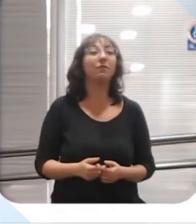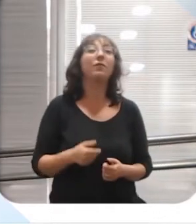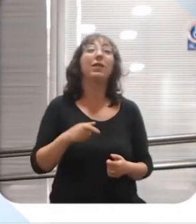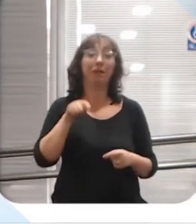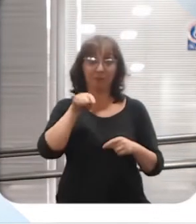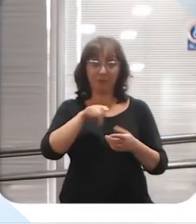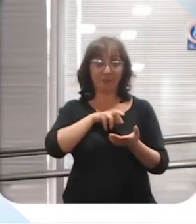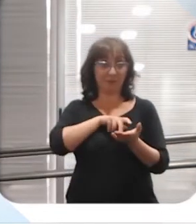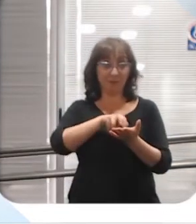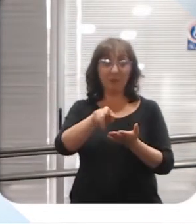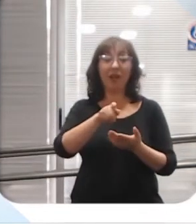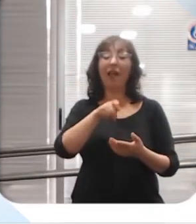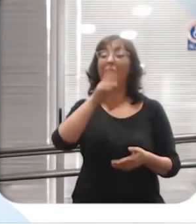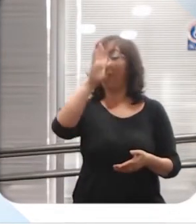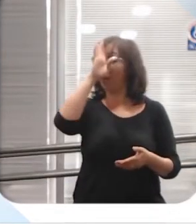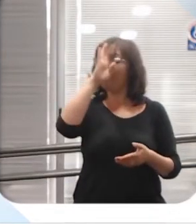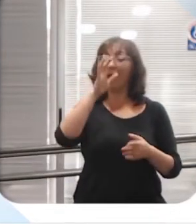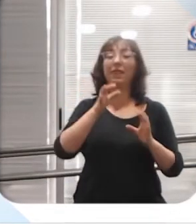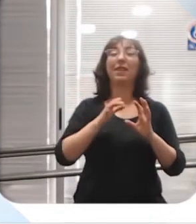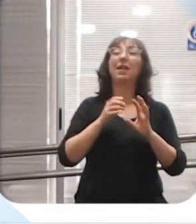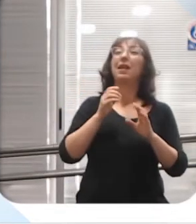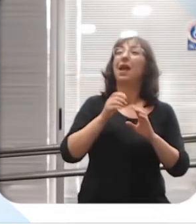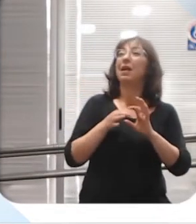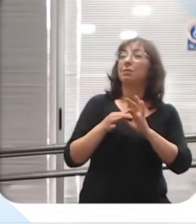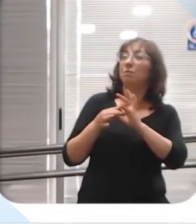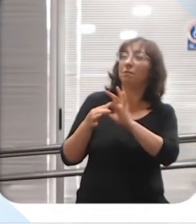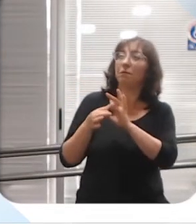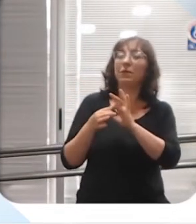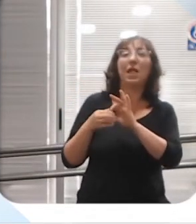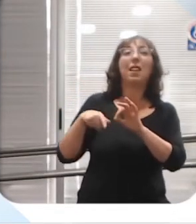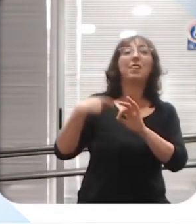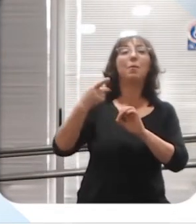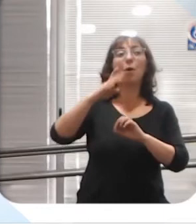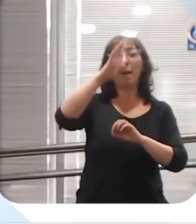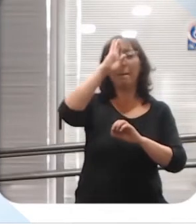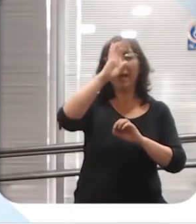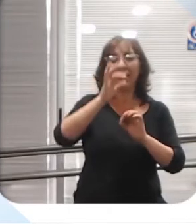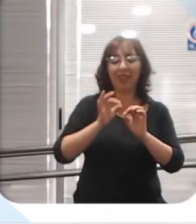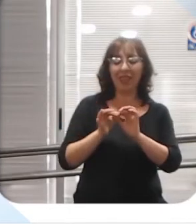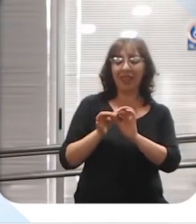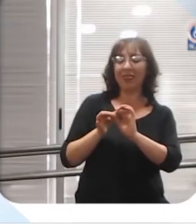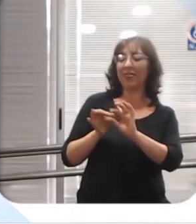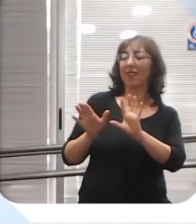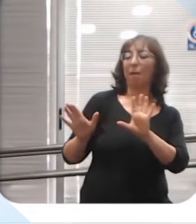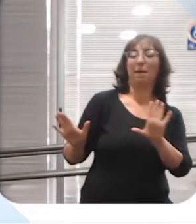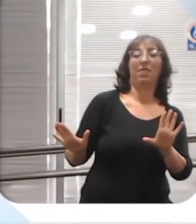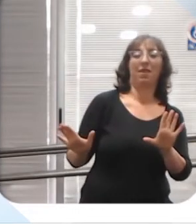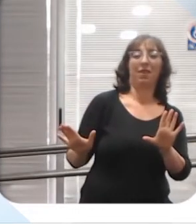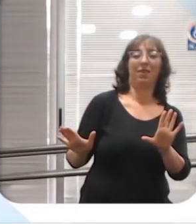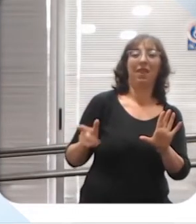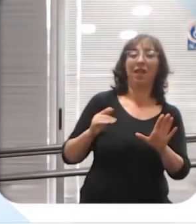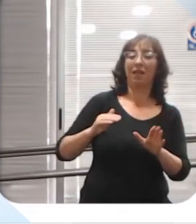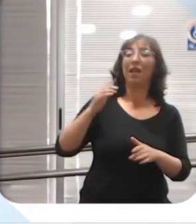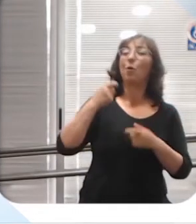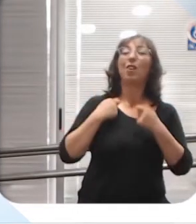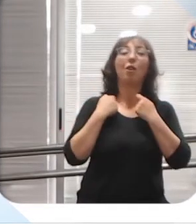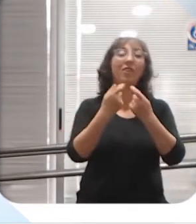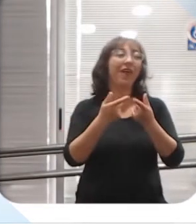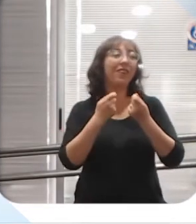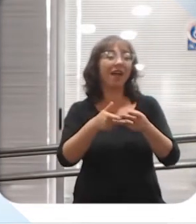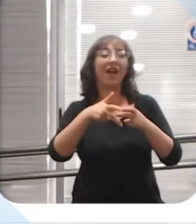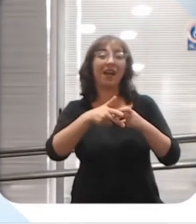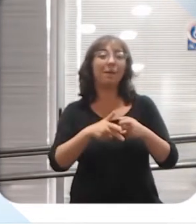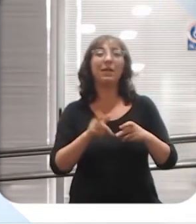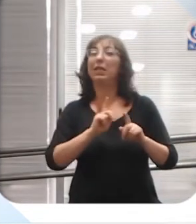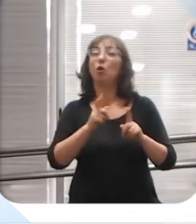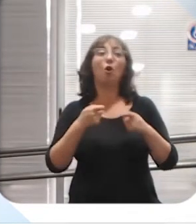camino aprende a ser dependiente y después aprende a ser independiente en la medida en que le demos herramientas. Si